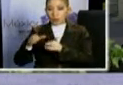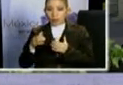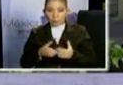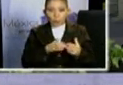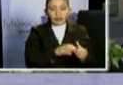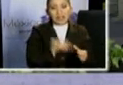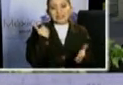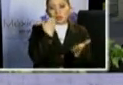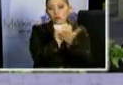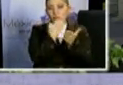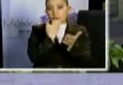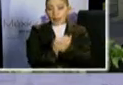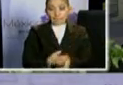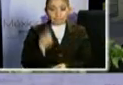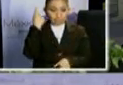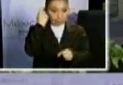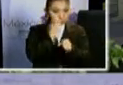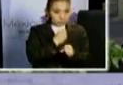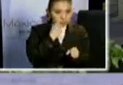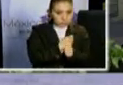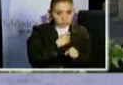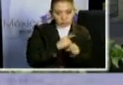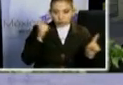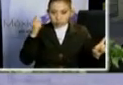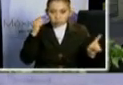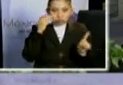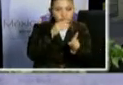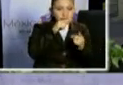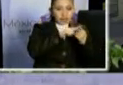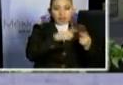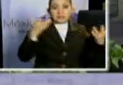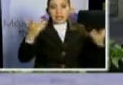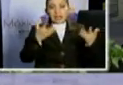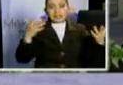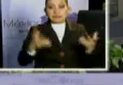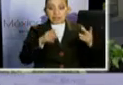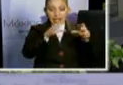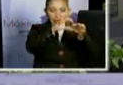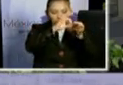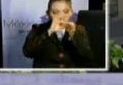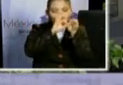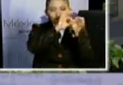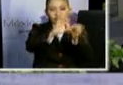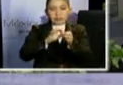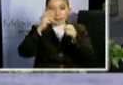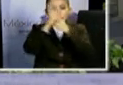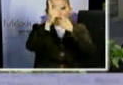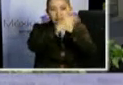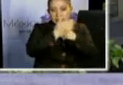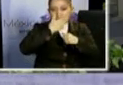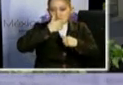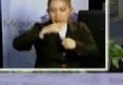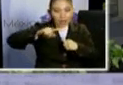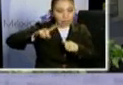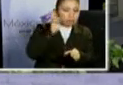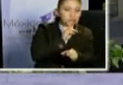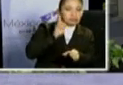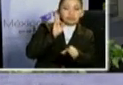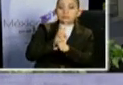y economías. El primero de estos objetivos es crear un régimen multilateral eficaz y verificable